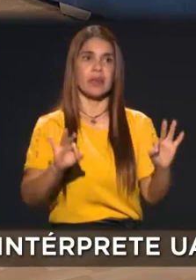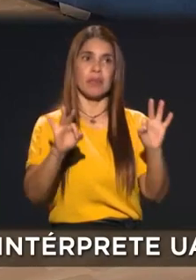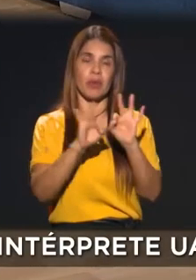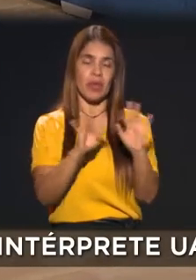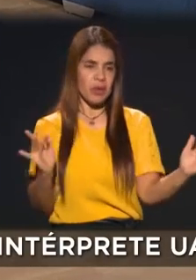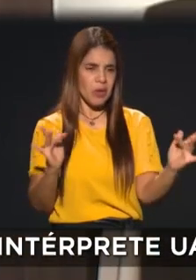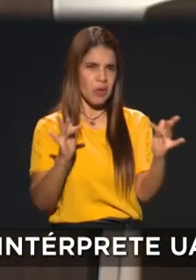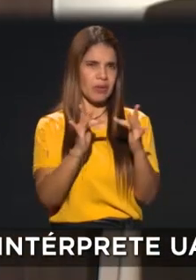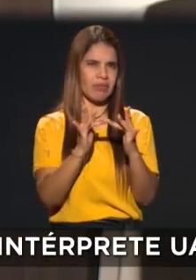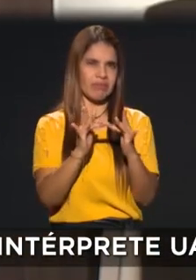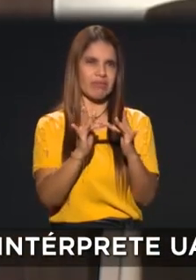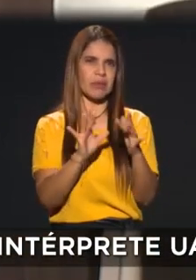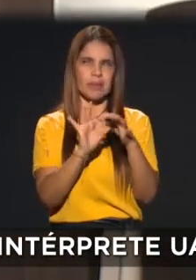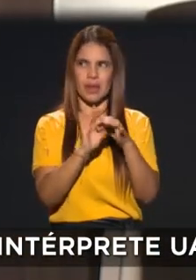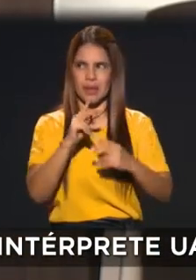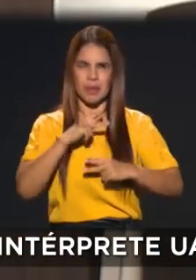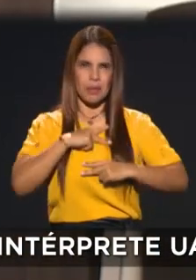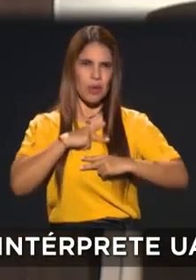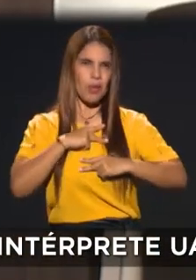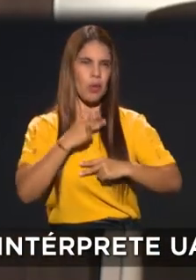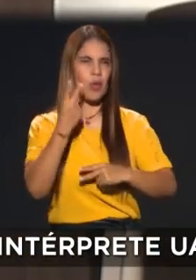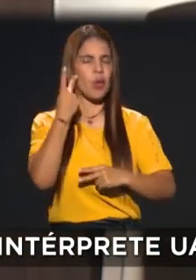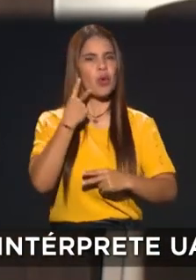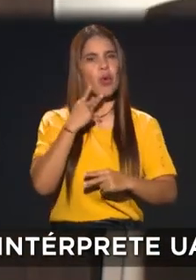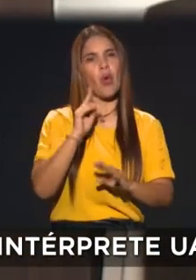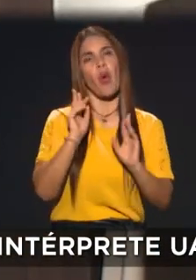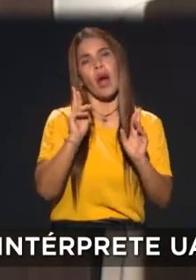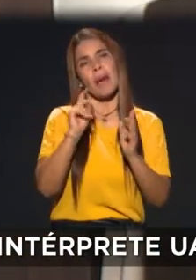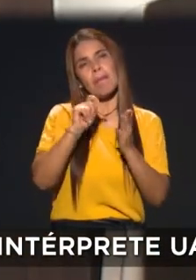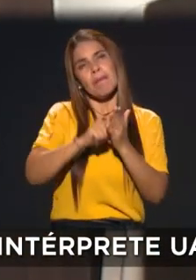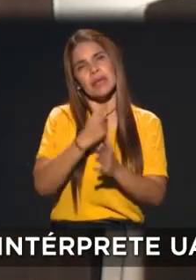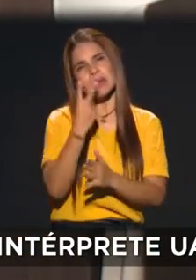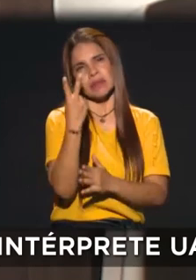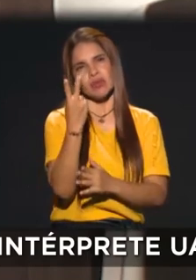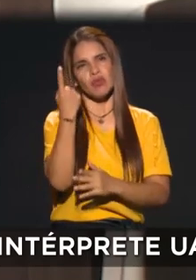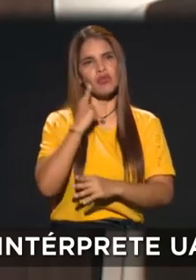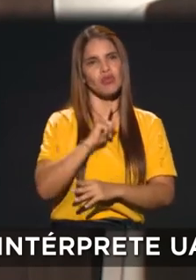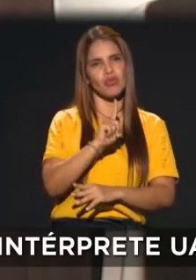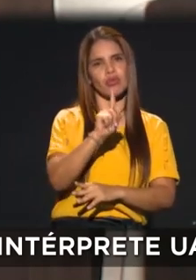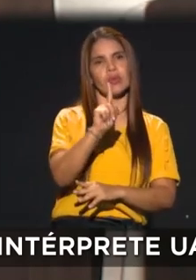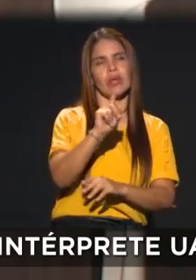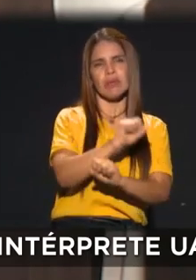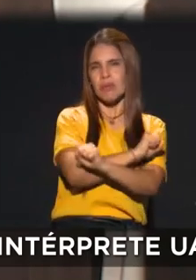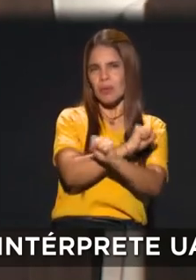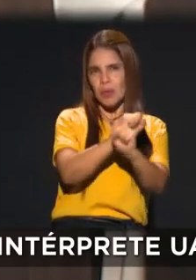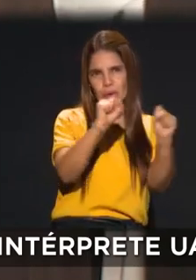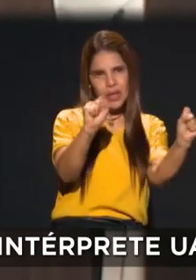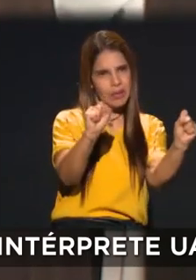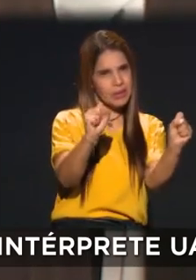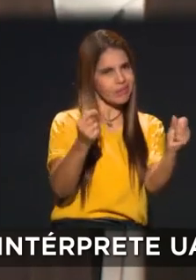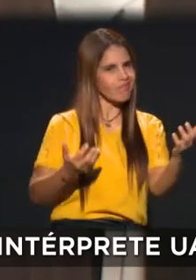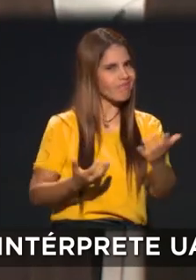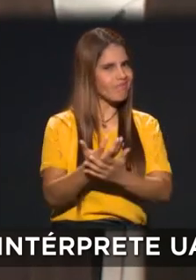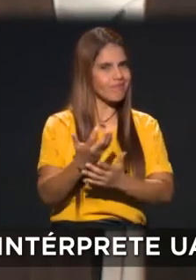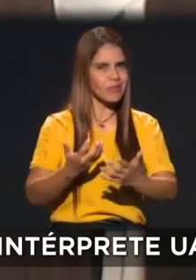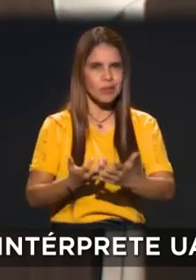Paola, conectarnos con nosotros mismos. Quizás 2 veces al día sería muy, muy bueno para ustedes. Ese tiempo en la mañana, que es el que yo más sugiero,